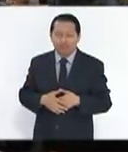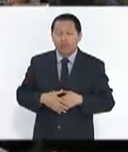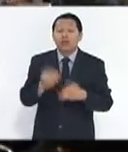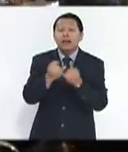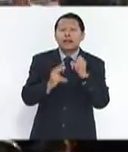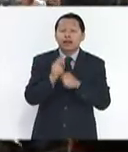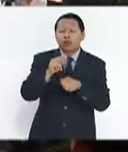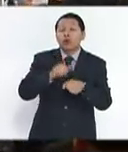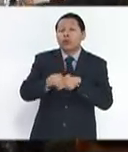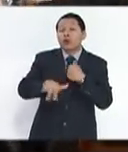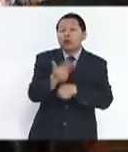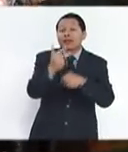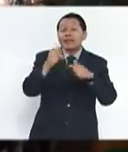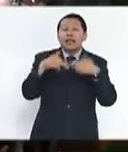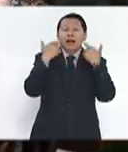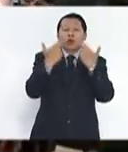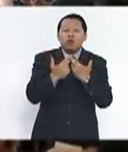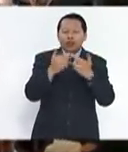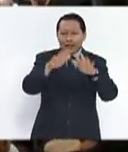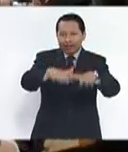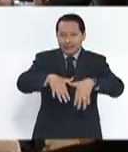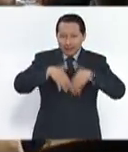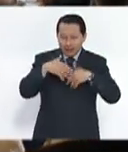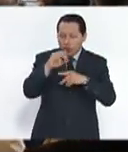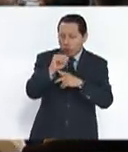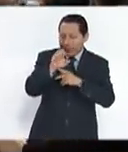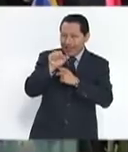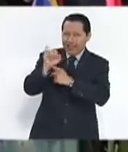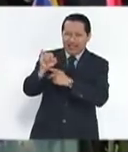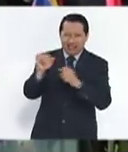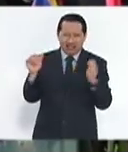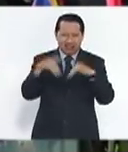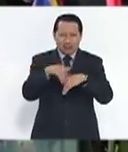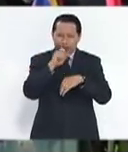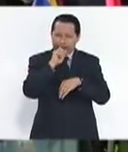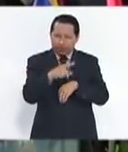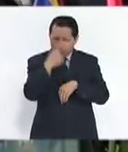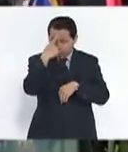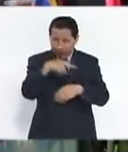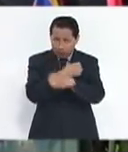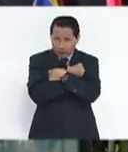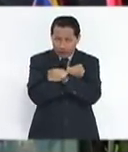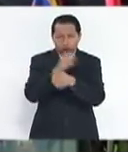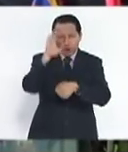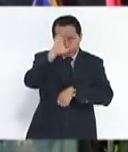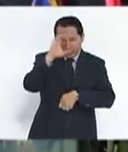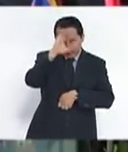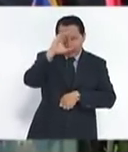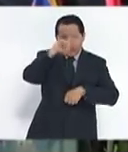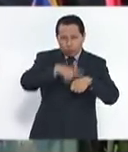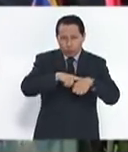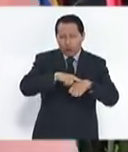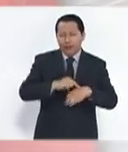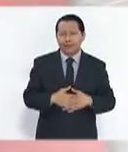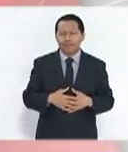Inauguran la 13ª reunión de la Asamblea General de la Organización de Estados Iberoamericanos para la Educación, la Ciencia y la